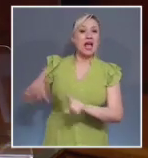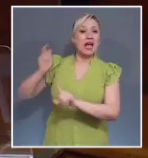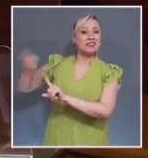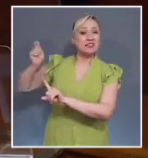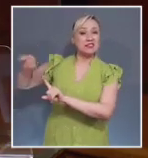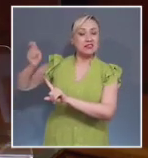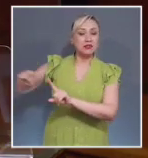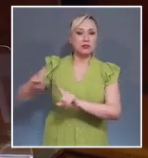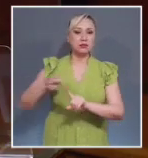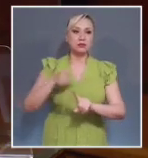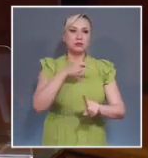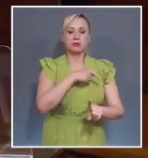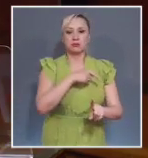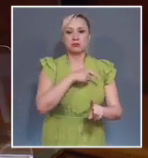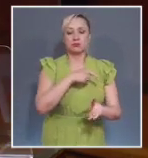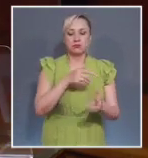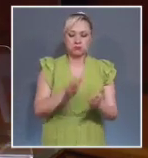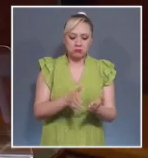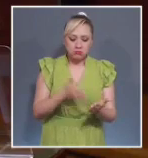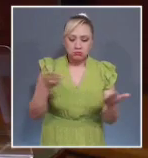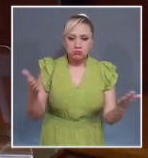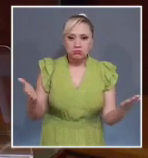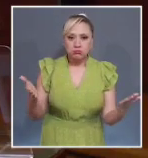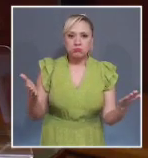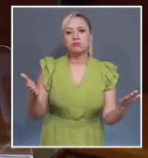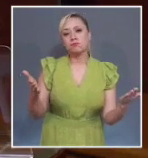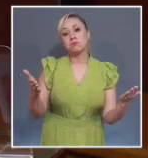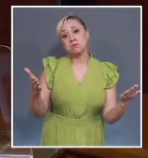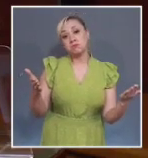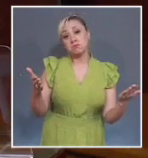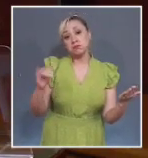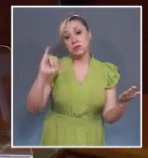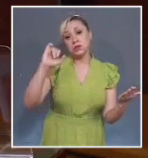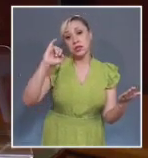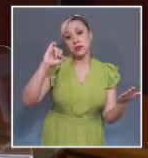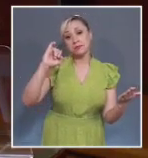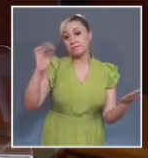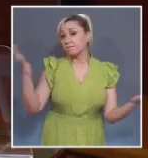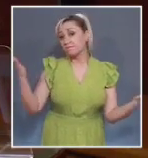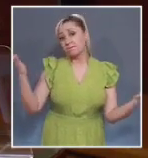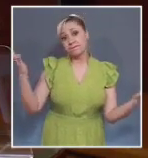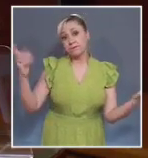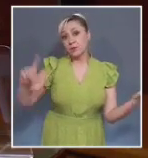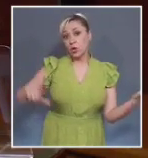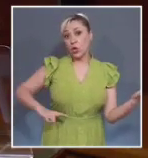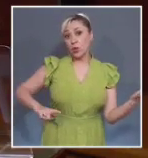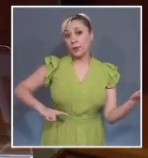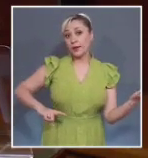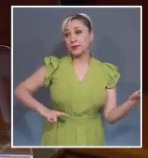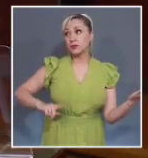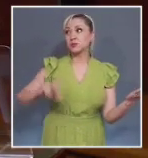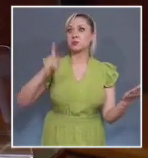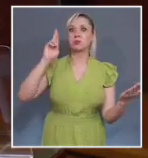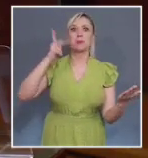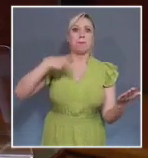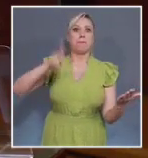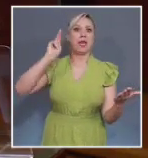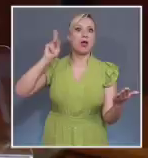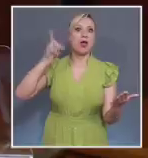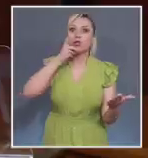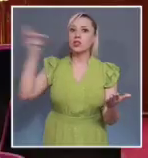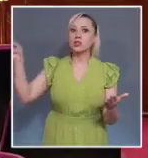este acuerdo para sustentar que, como se trata de información ya sea de seguridad nacional o de interés público,